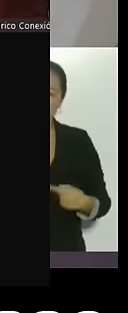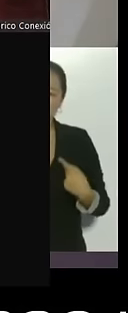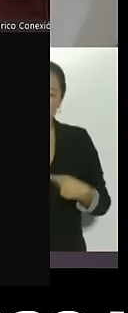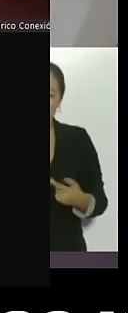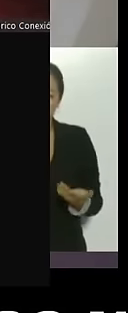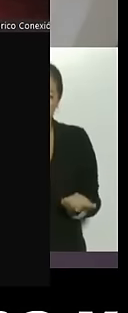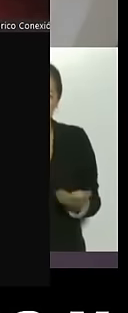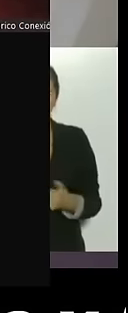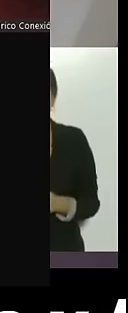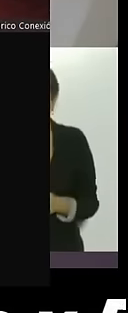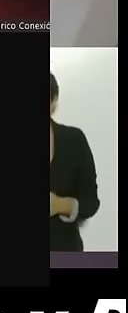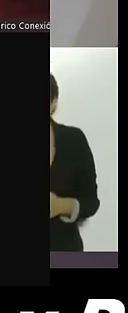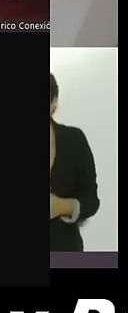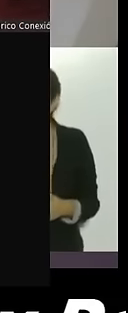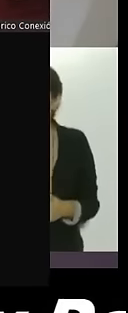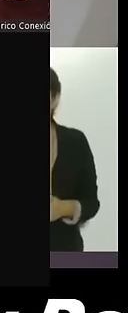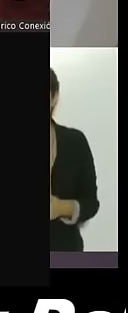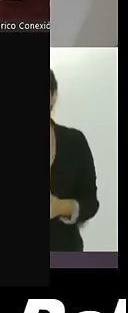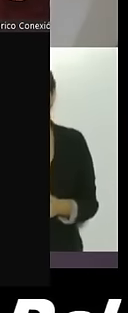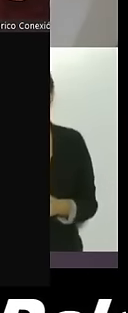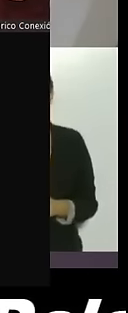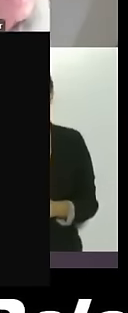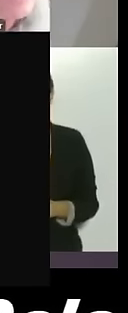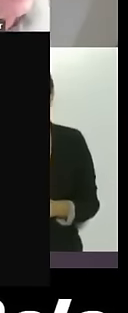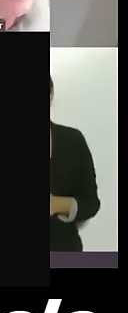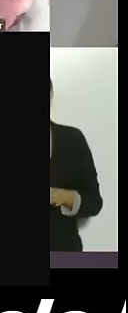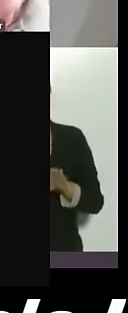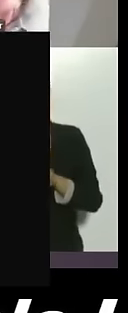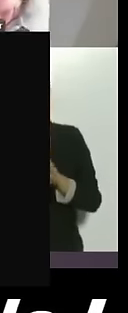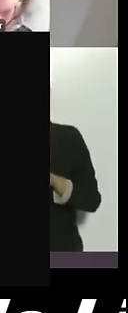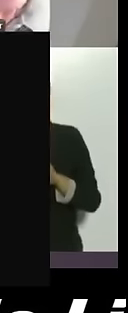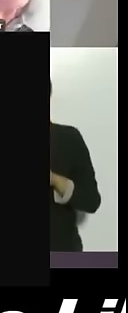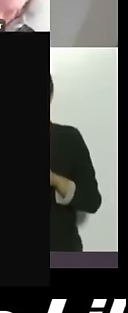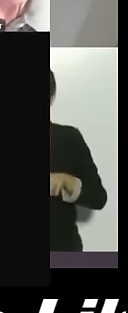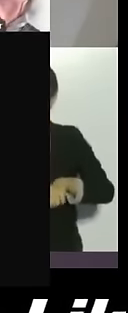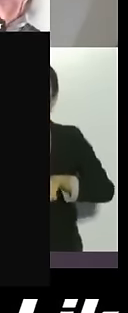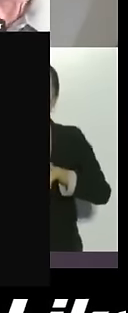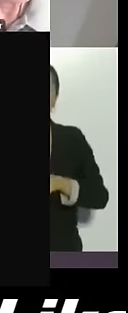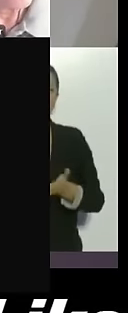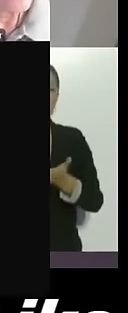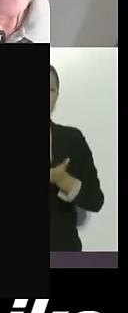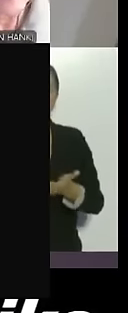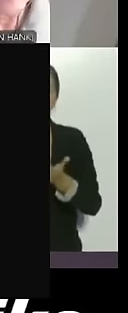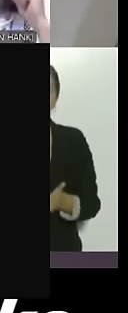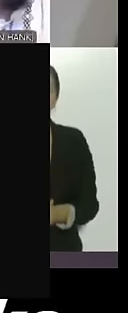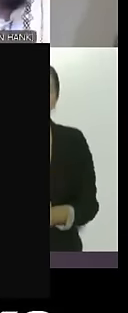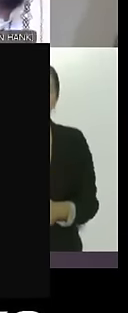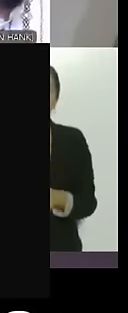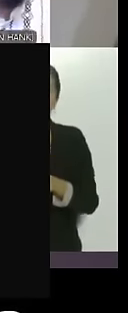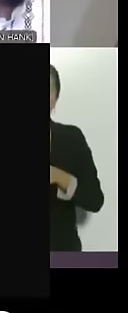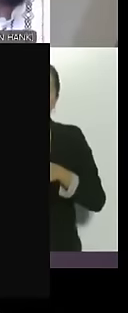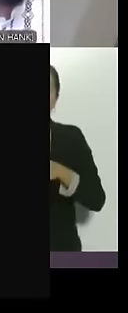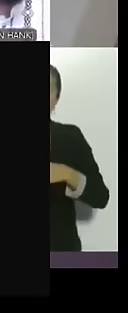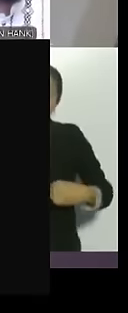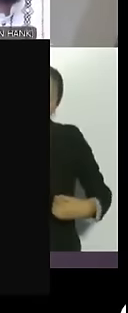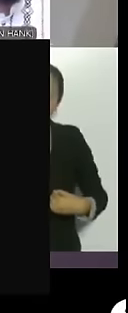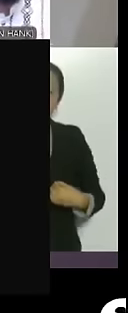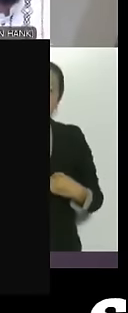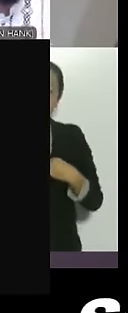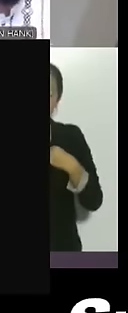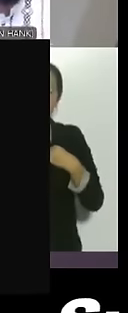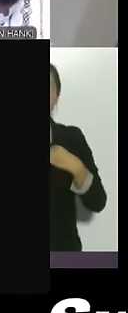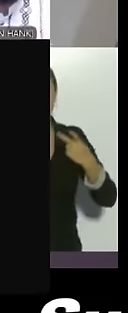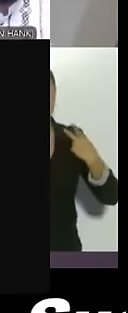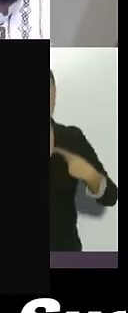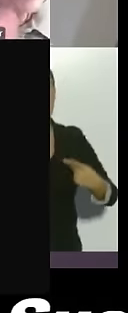le llaman su comunidad histórica imagínate o sea es una aberración Pues porque sios pueblos el mexicano el